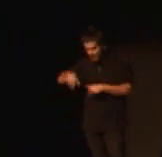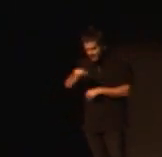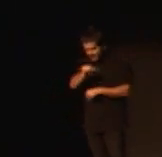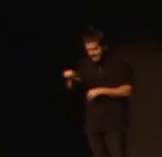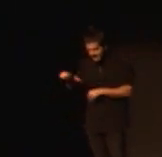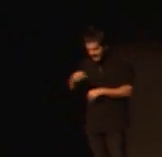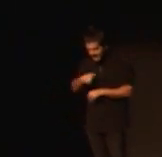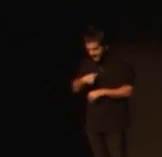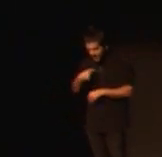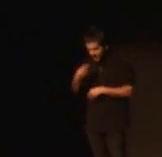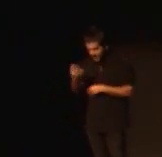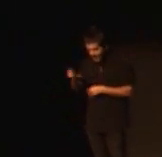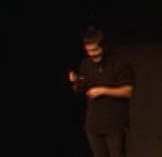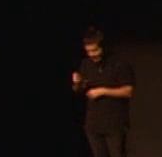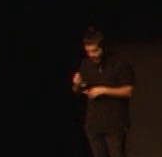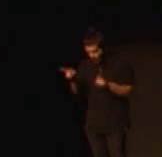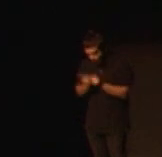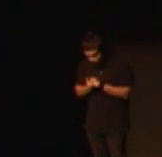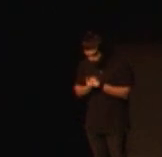que sea muy breve.